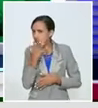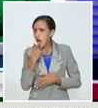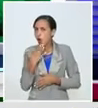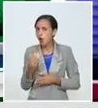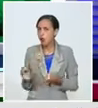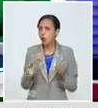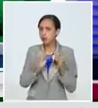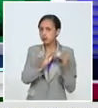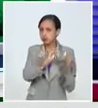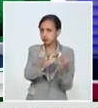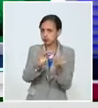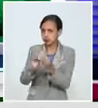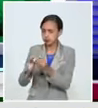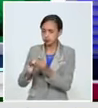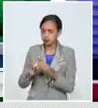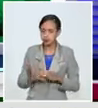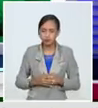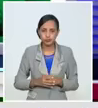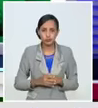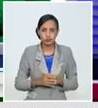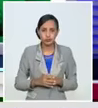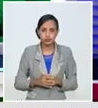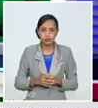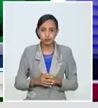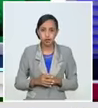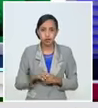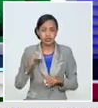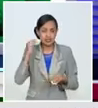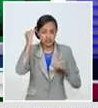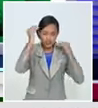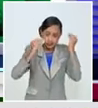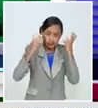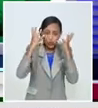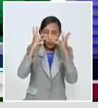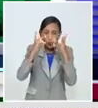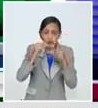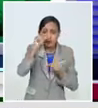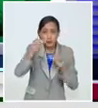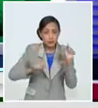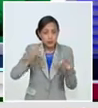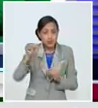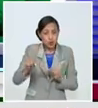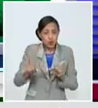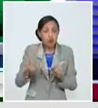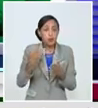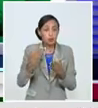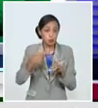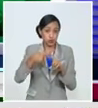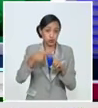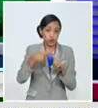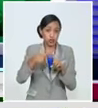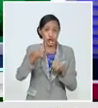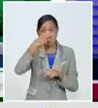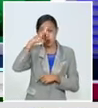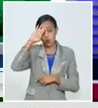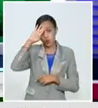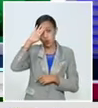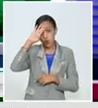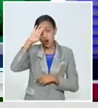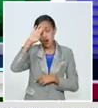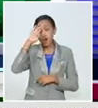el acumulado cuántos de los casos diagnosticados en Cuba han tenido fuente de